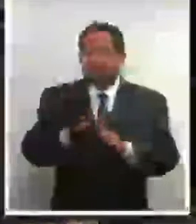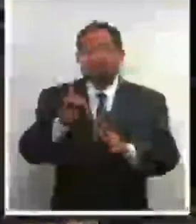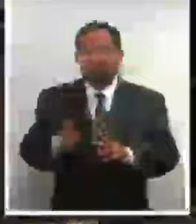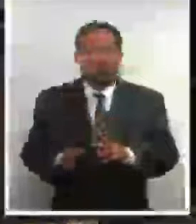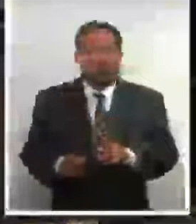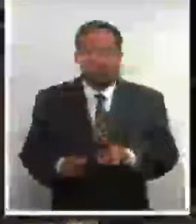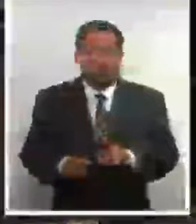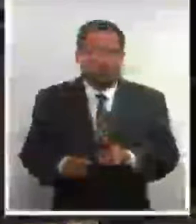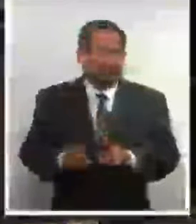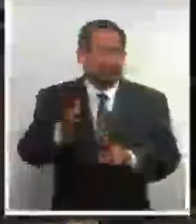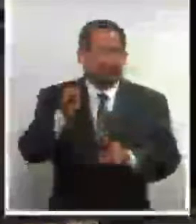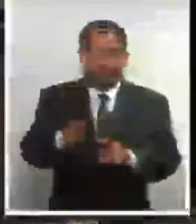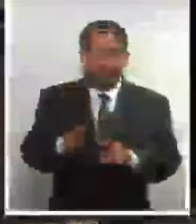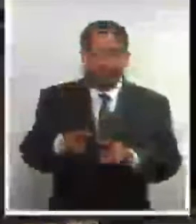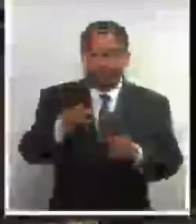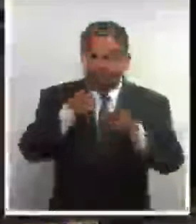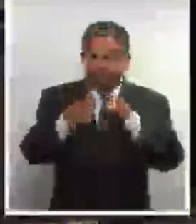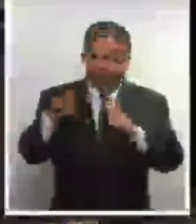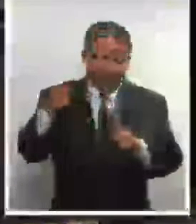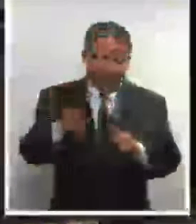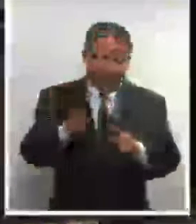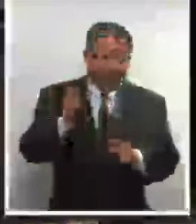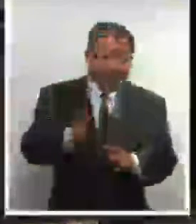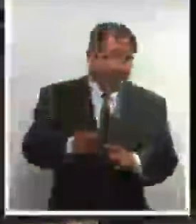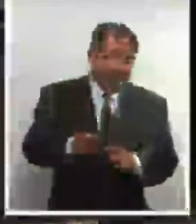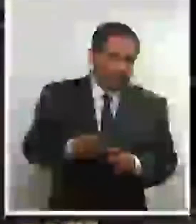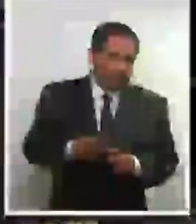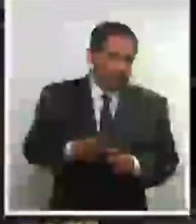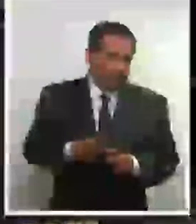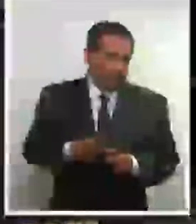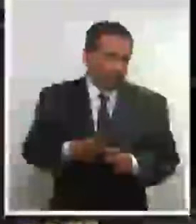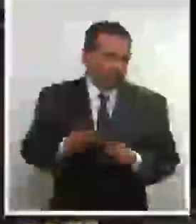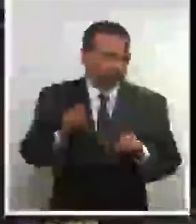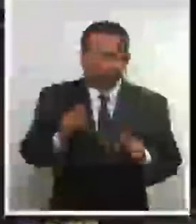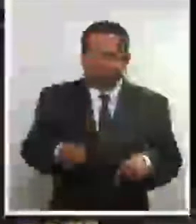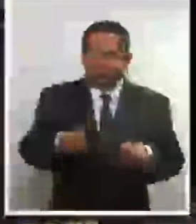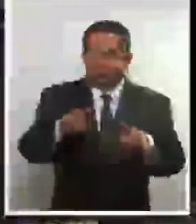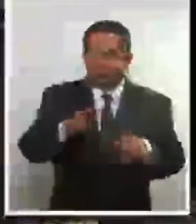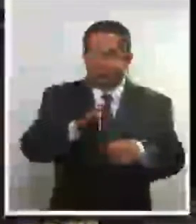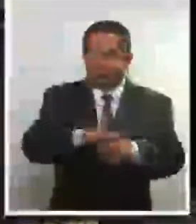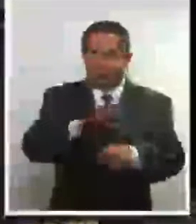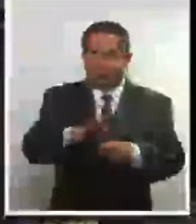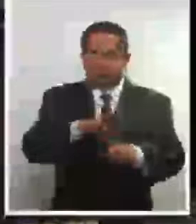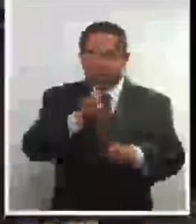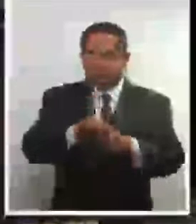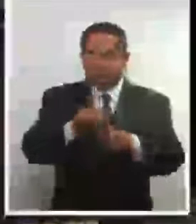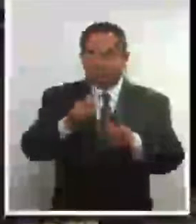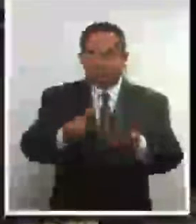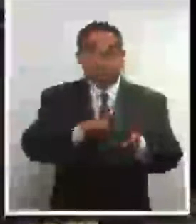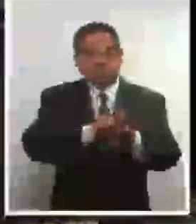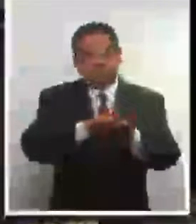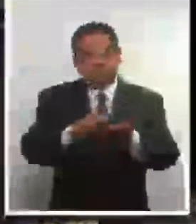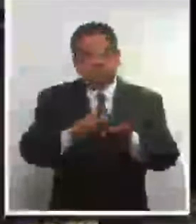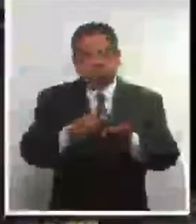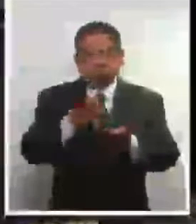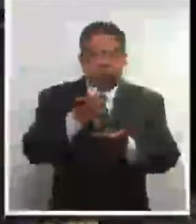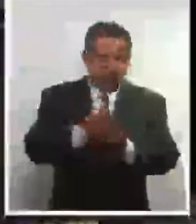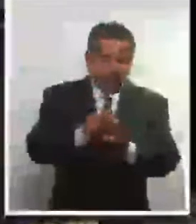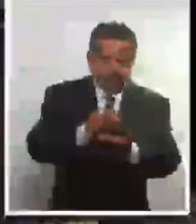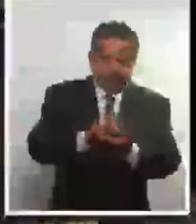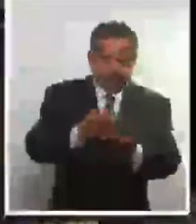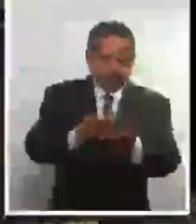la eficacia, o consiste en la eficacia y en la garantía plena de derechos